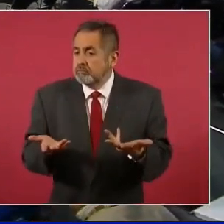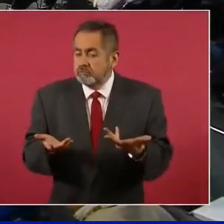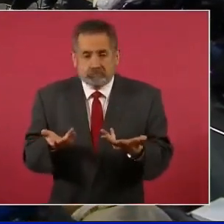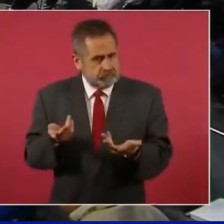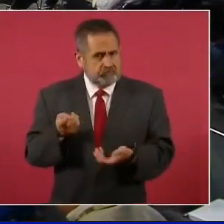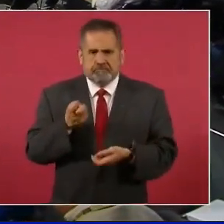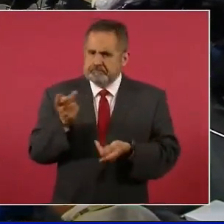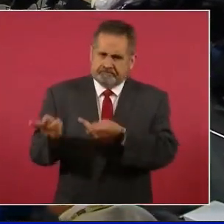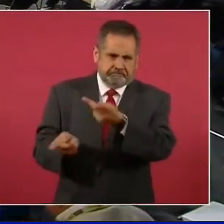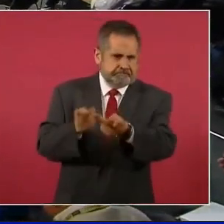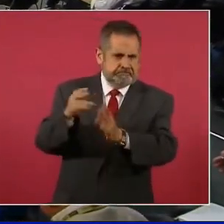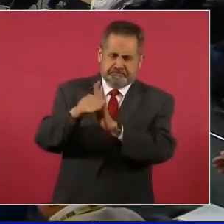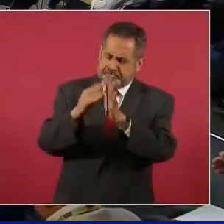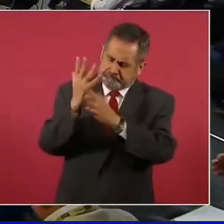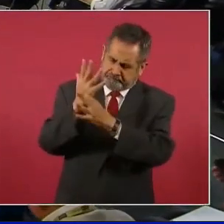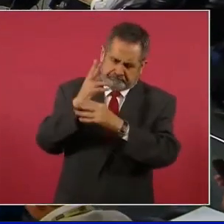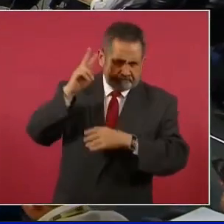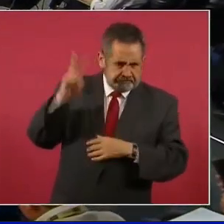democracia plena,